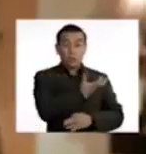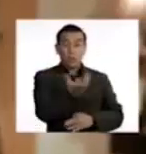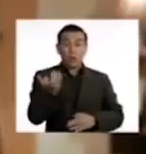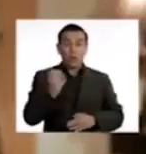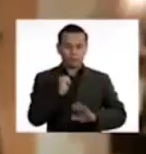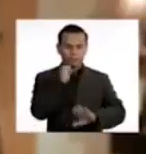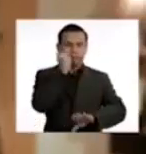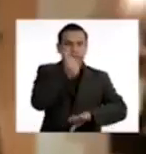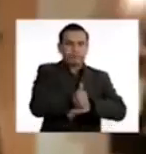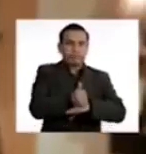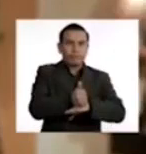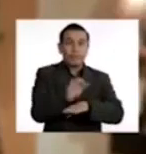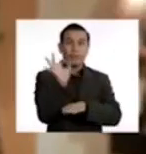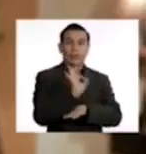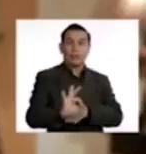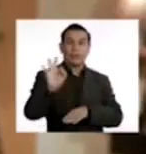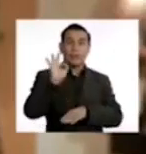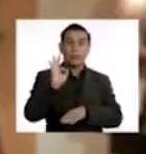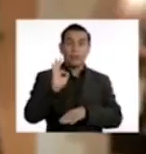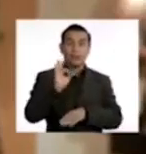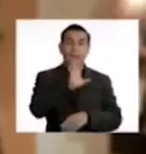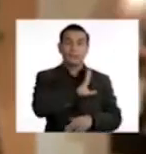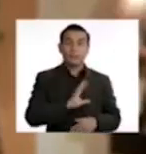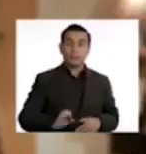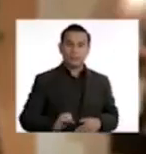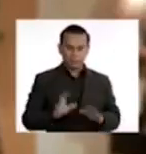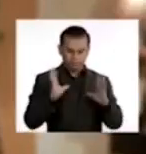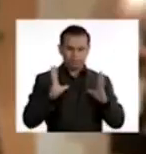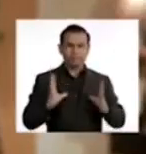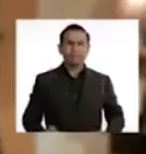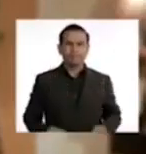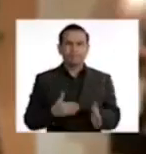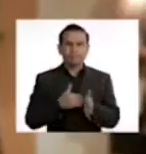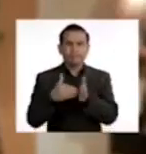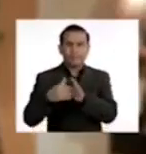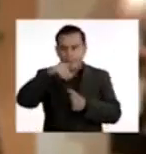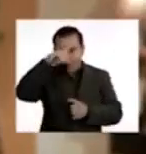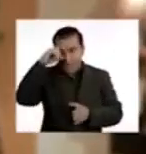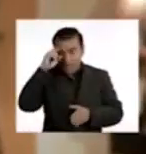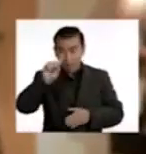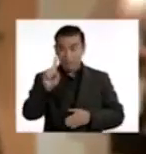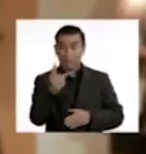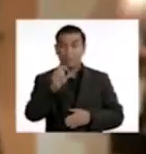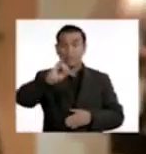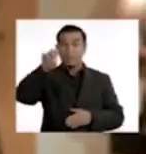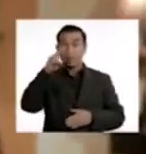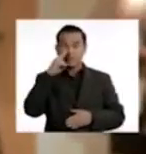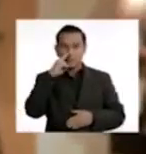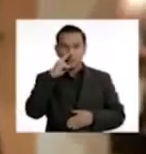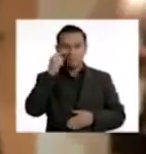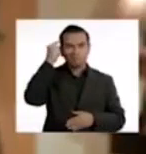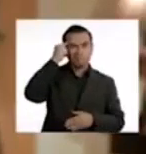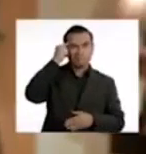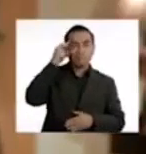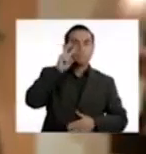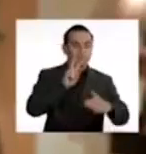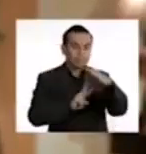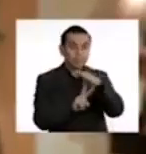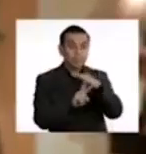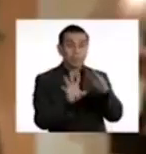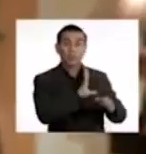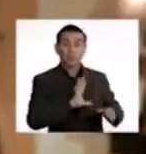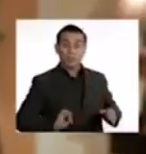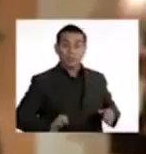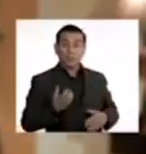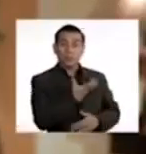nuestro país cada uno tiene que hacer su parte desde el gobierno ya iniciamos este trabajo desde antes el primero de junio teníamos una visión un